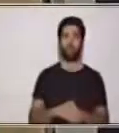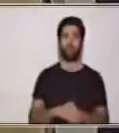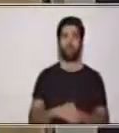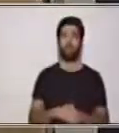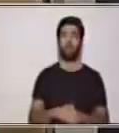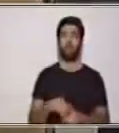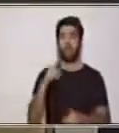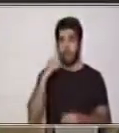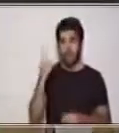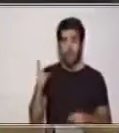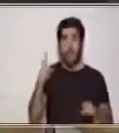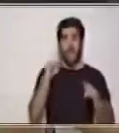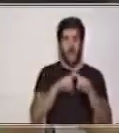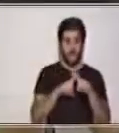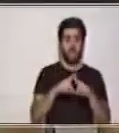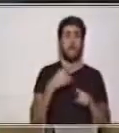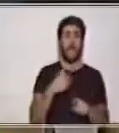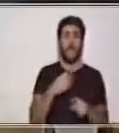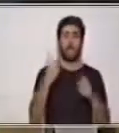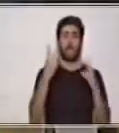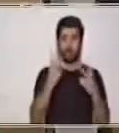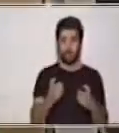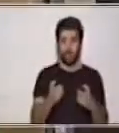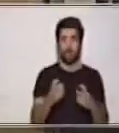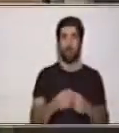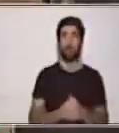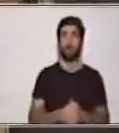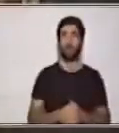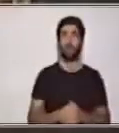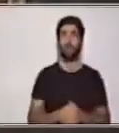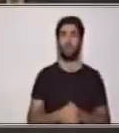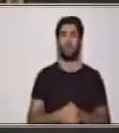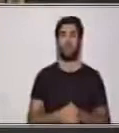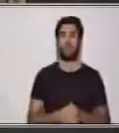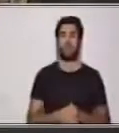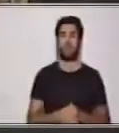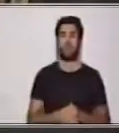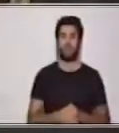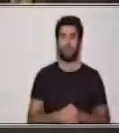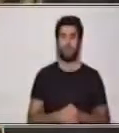X se repite una vez aquí, una aquí.